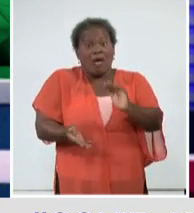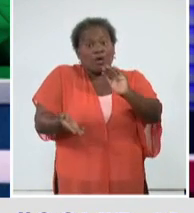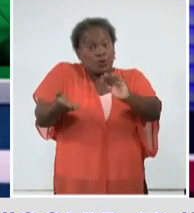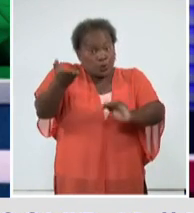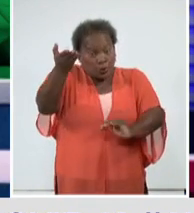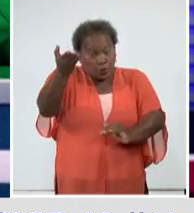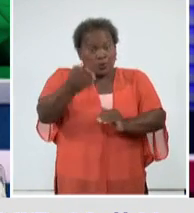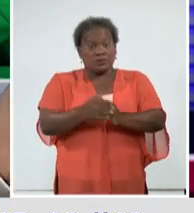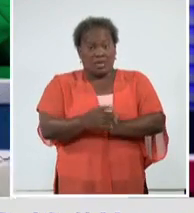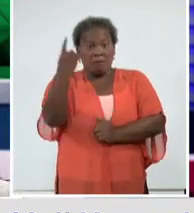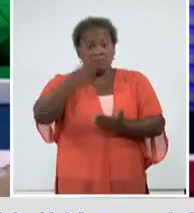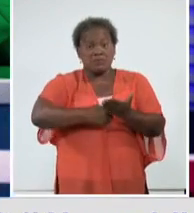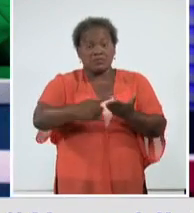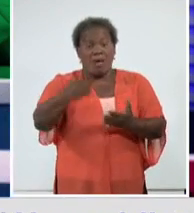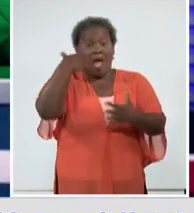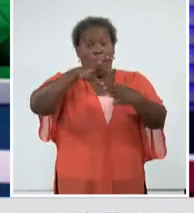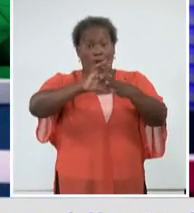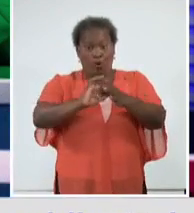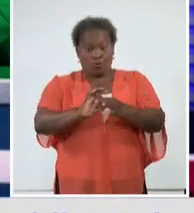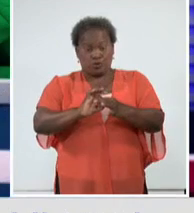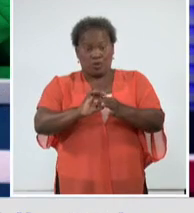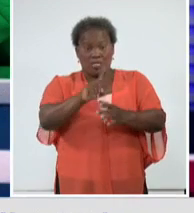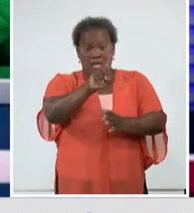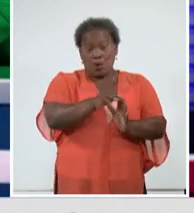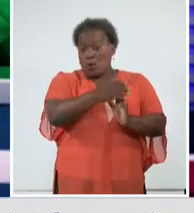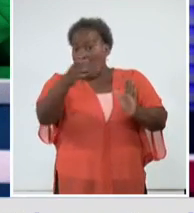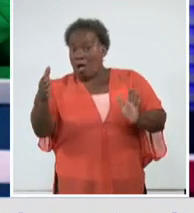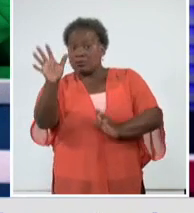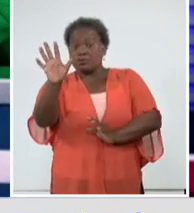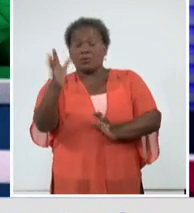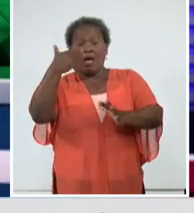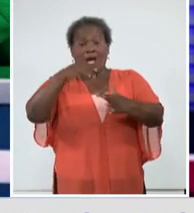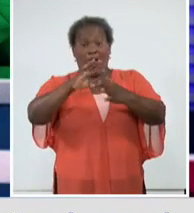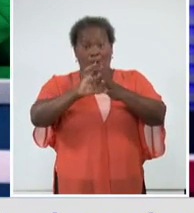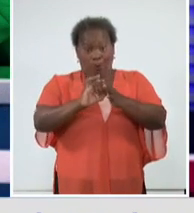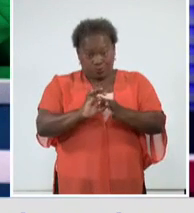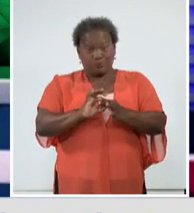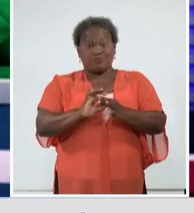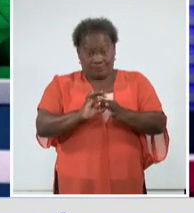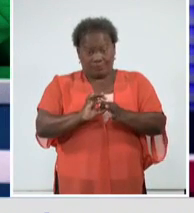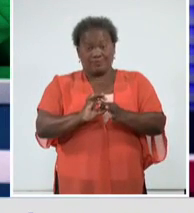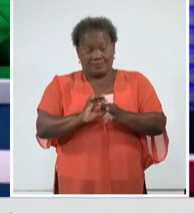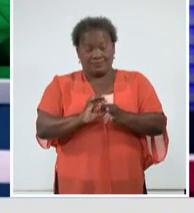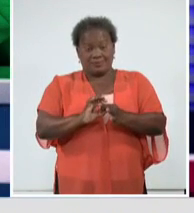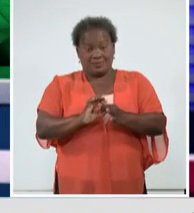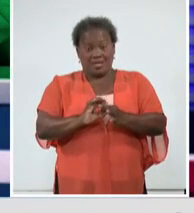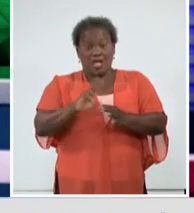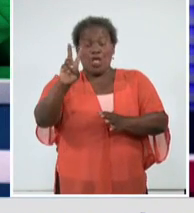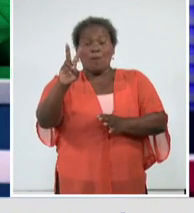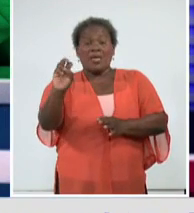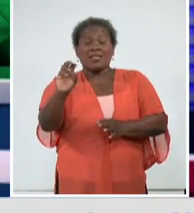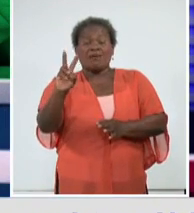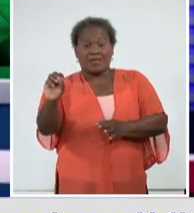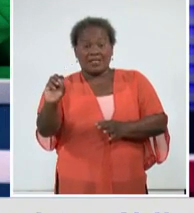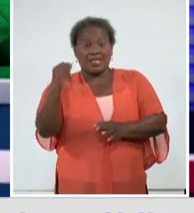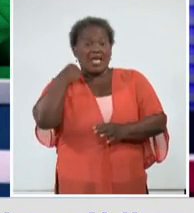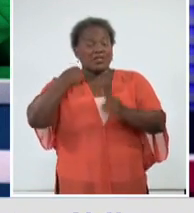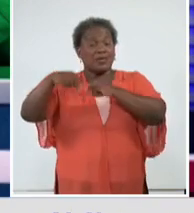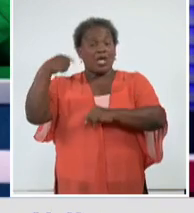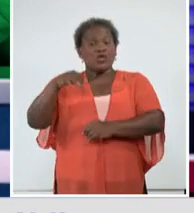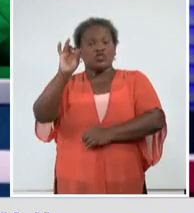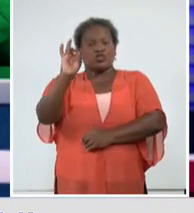primera semana de agosto, del día 1 al 5 de agosto, que es lo que vamos refiriendo, en el 2020 solamente 7